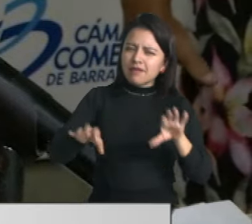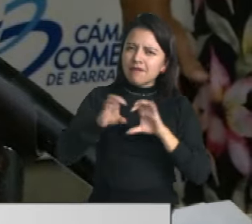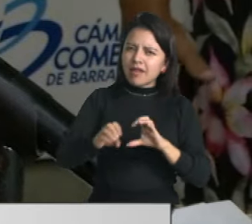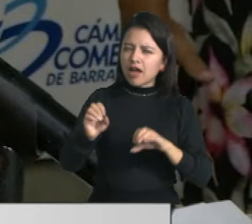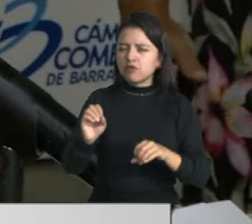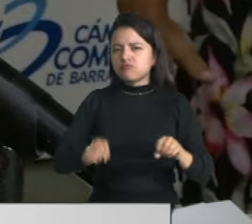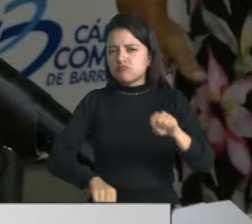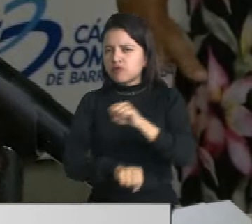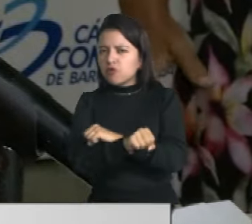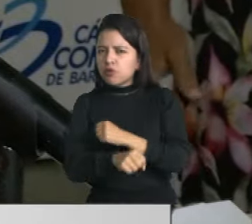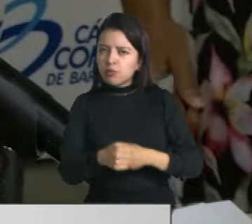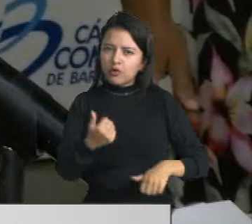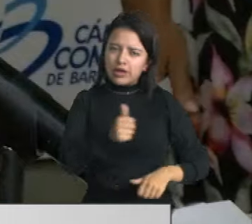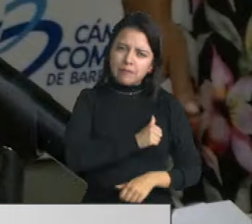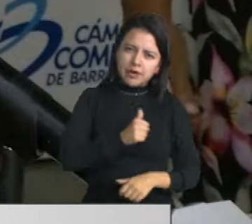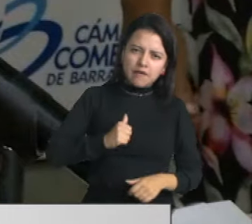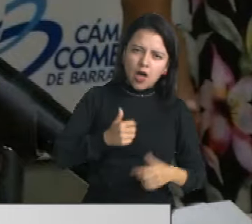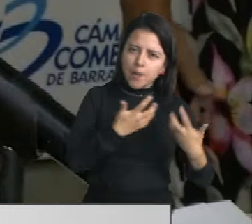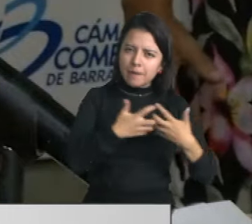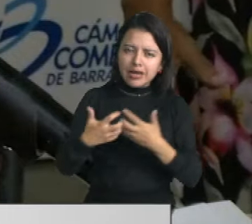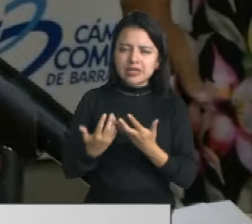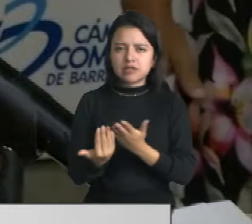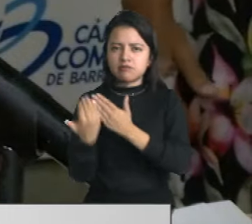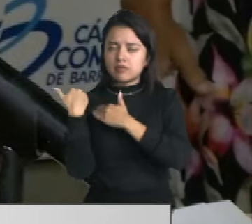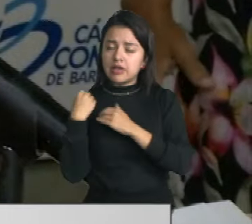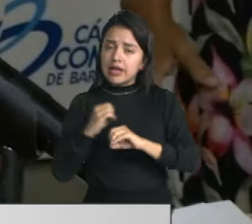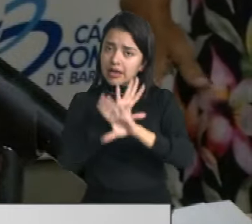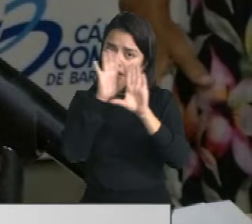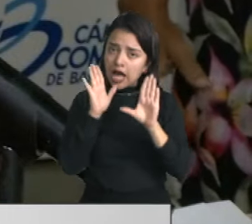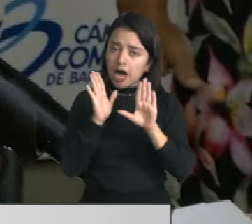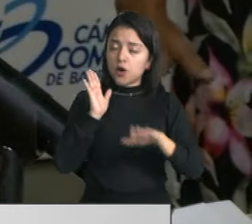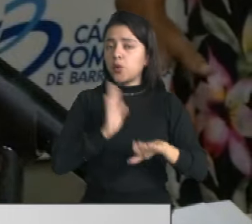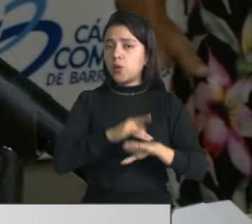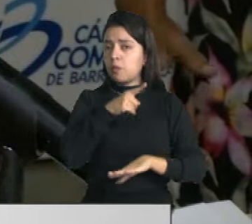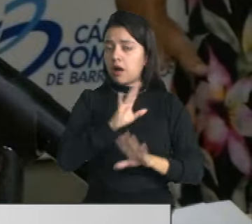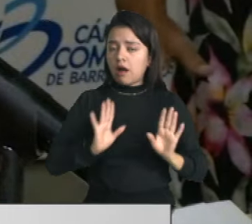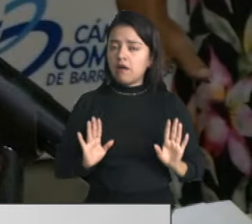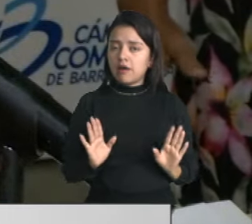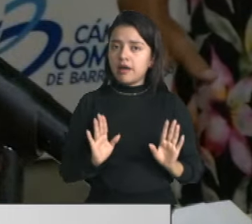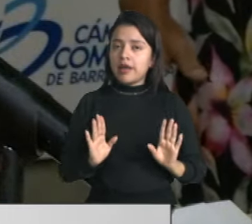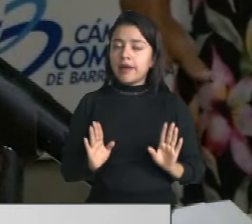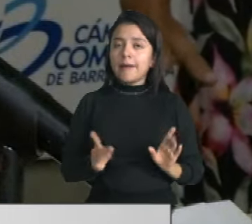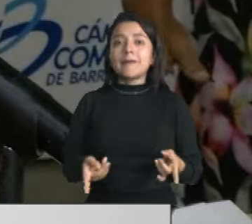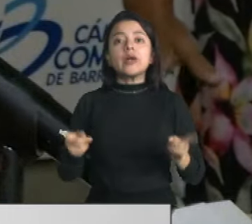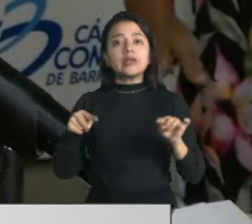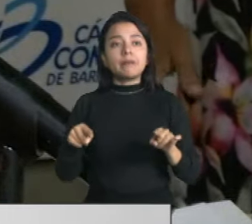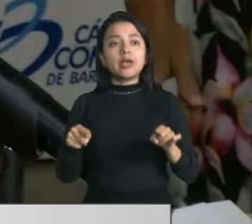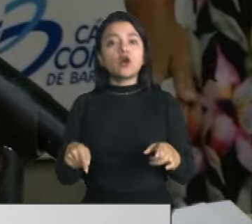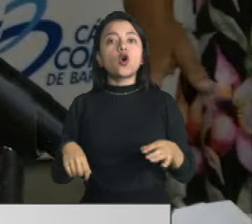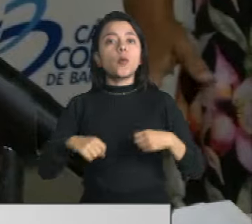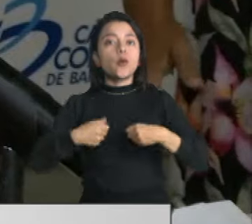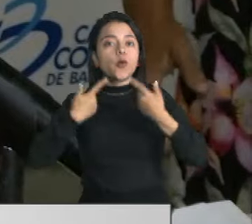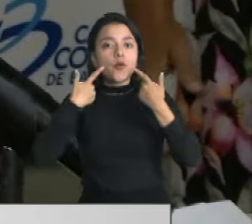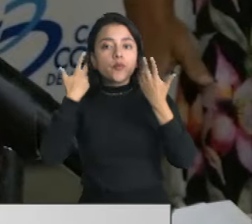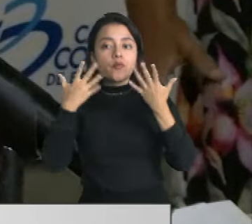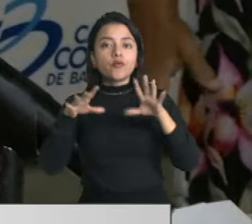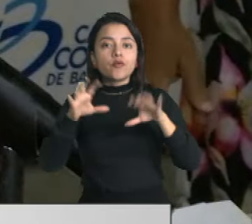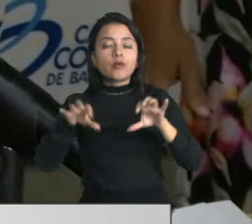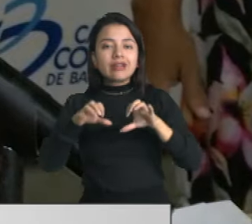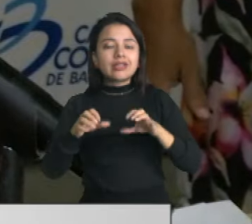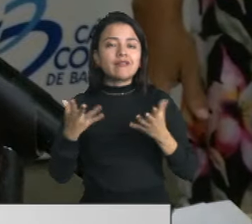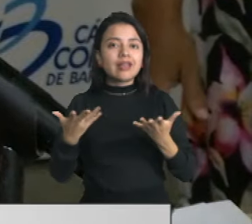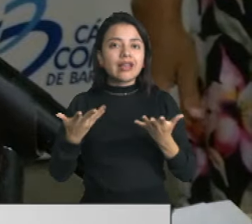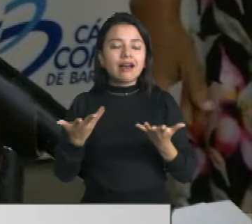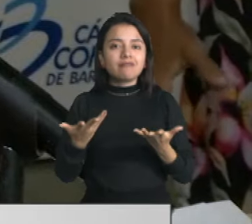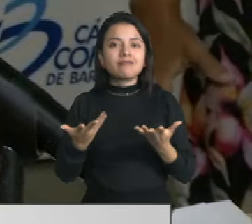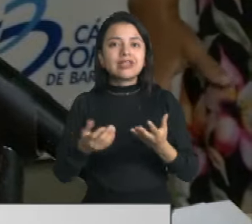son eventos privados y hay una responsabilidad de los organizadores que no podemos eludir. Pero también como evento público, desde el punto de vista